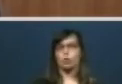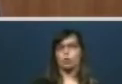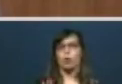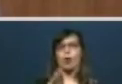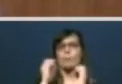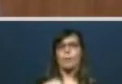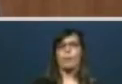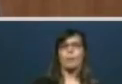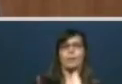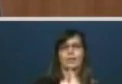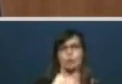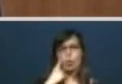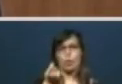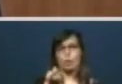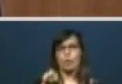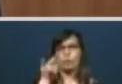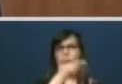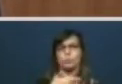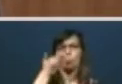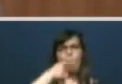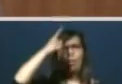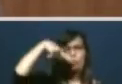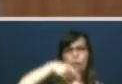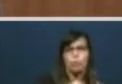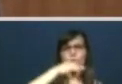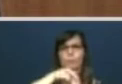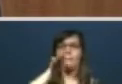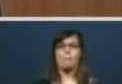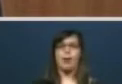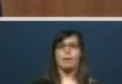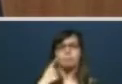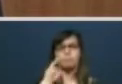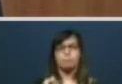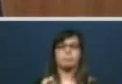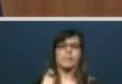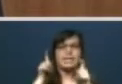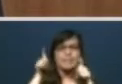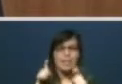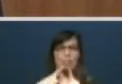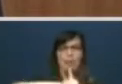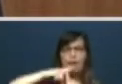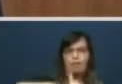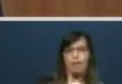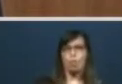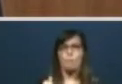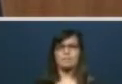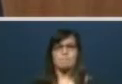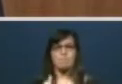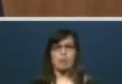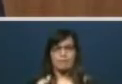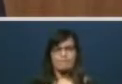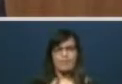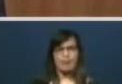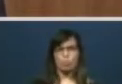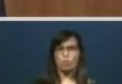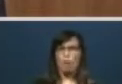y el decreto de ordenación de las enseñanzas oficiales de grado y de máster el objetivo es lograr una oferta compacta y coherente que elimine duplicidades